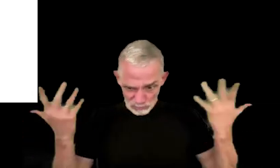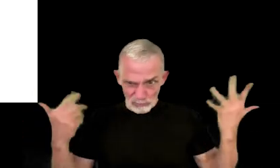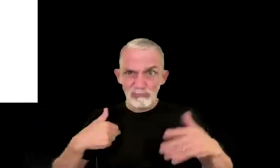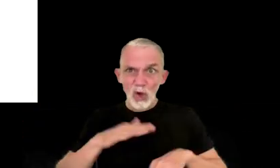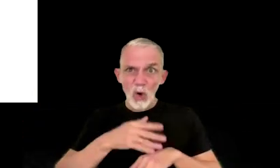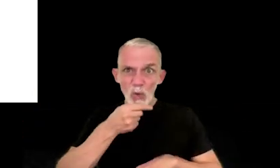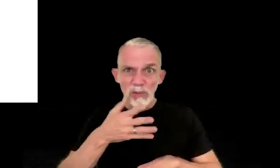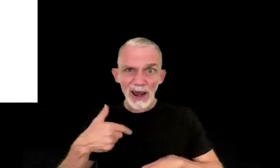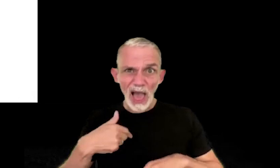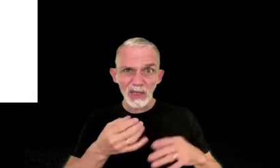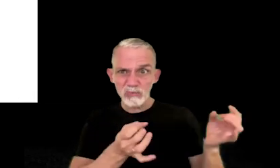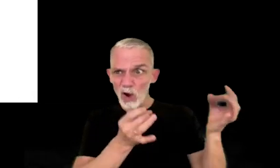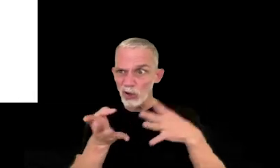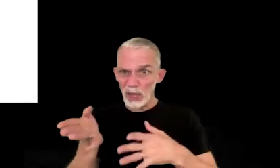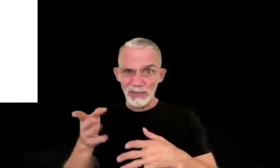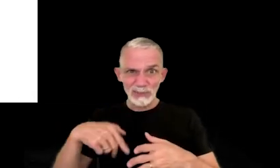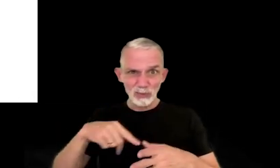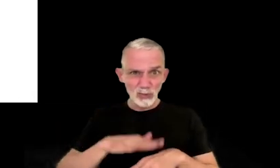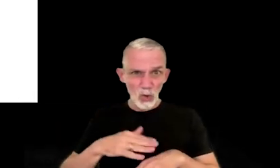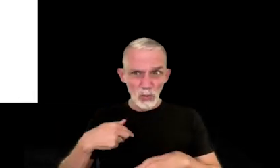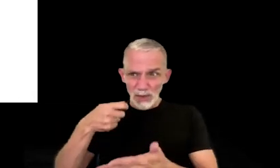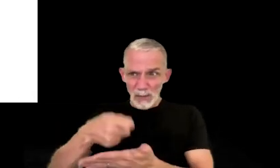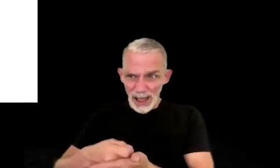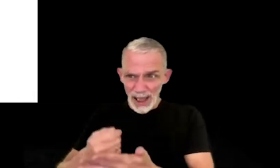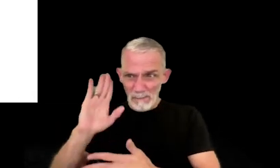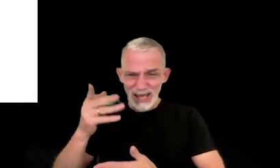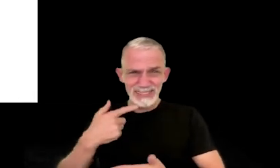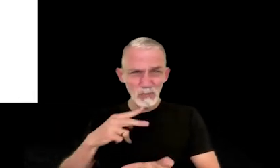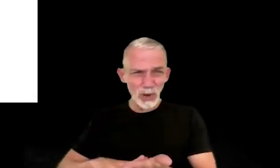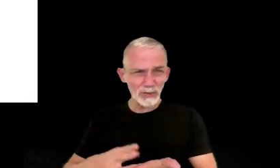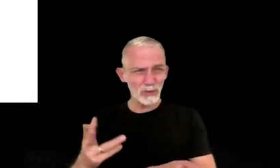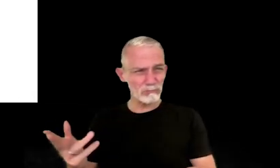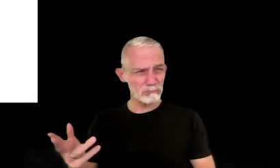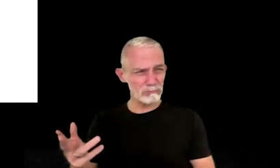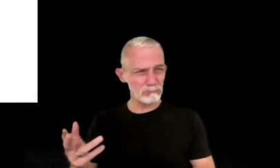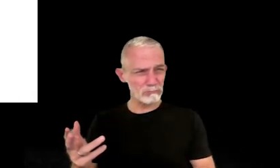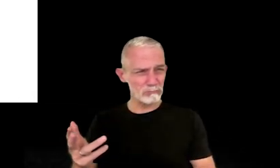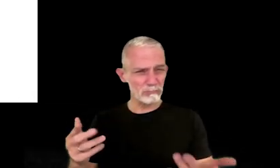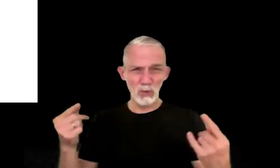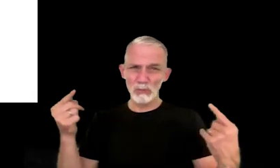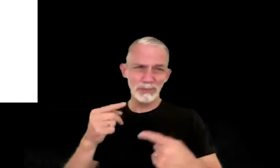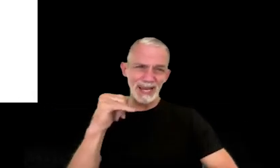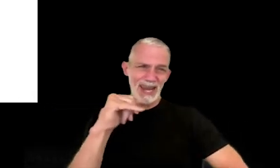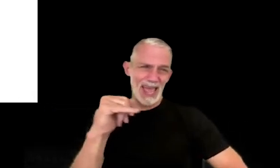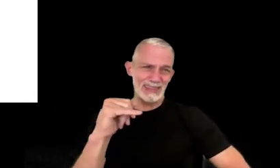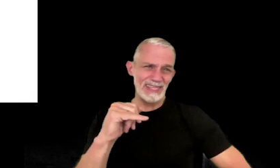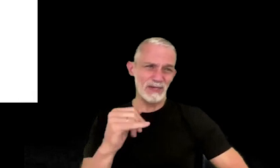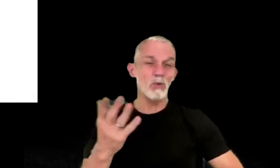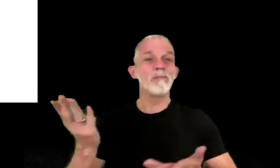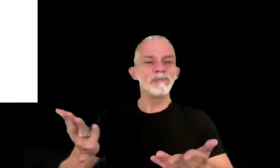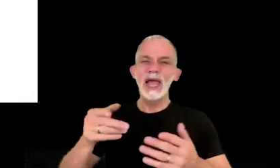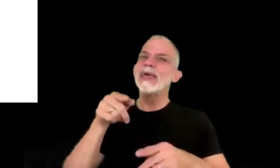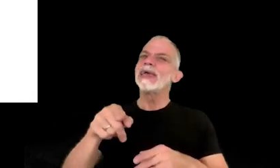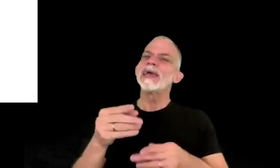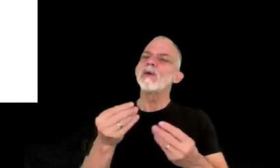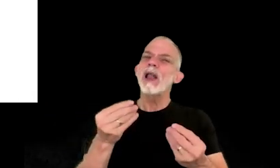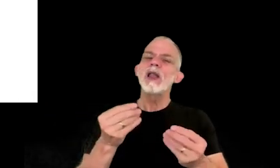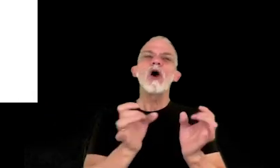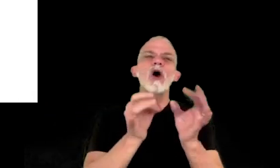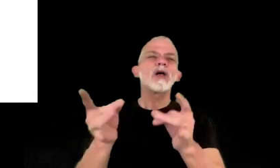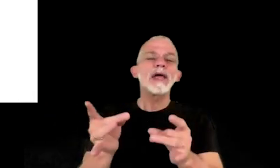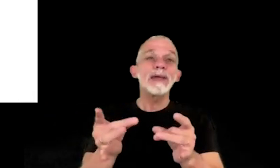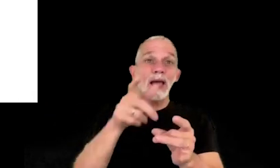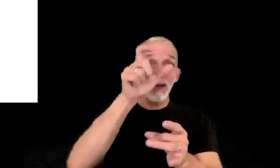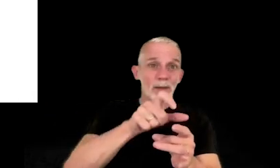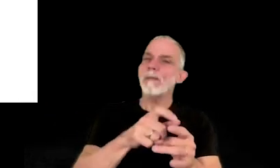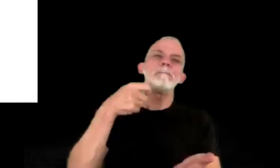haya hecho algo por la contaminación. Esa es una típica externalidad negativa. Y acá se aplica el principio quien contamina paga.